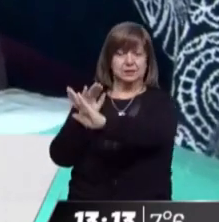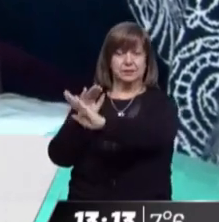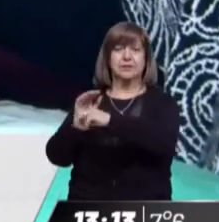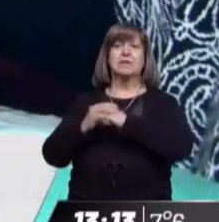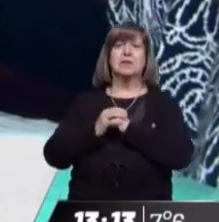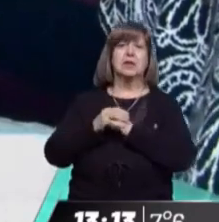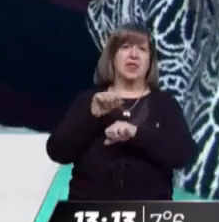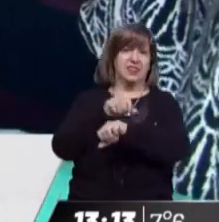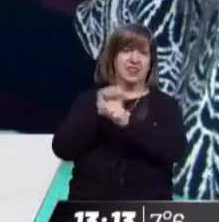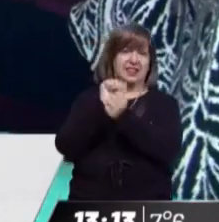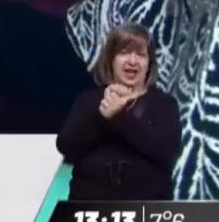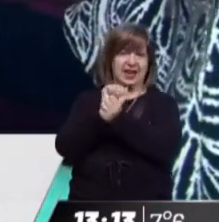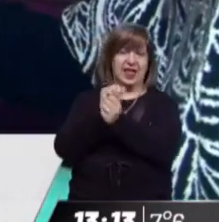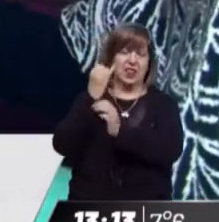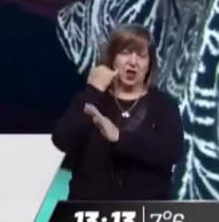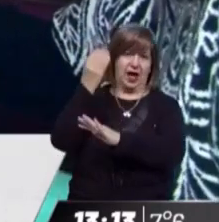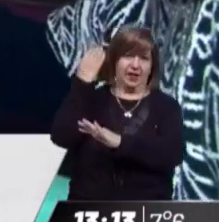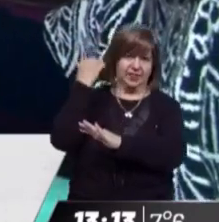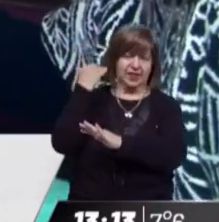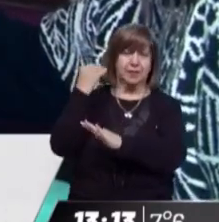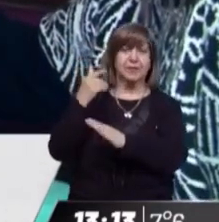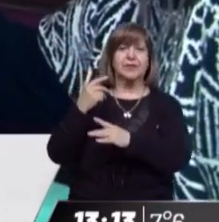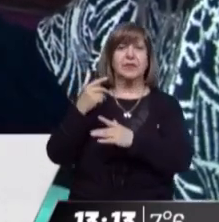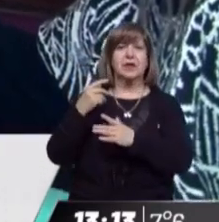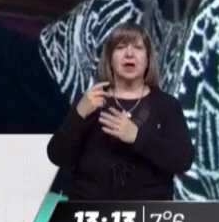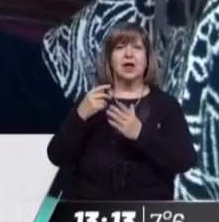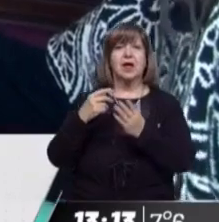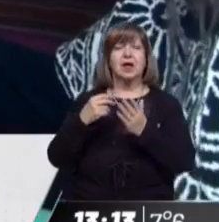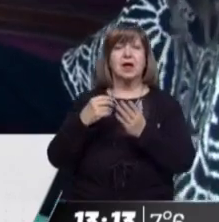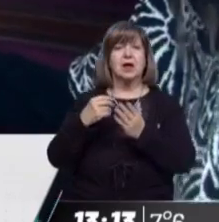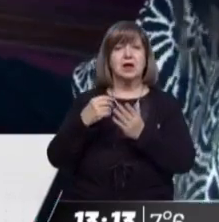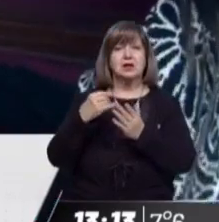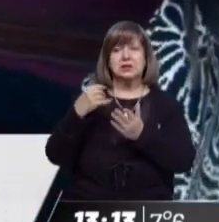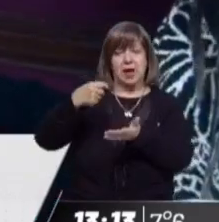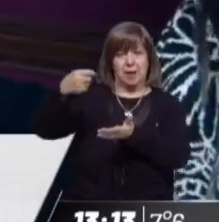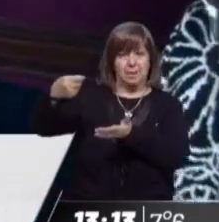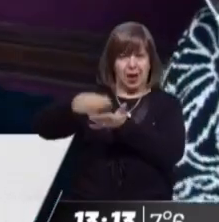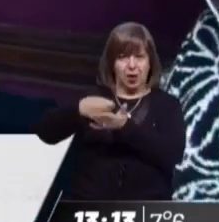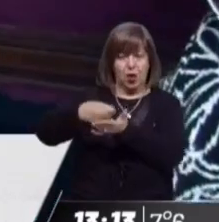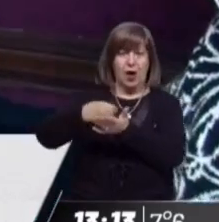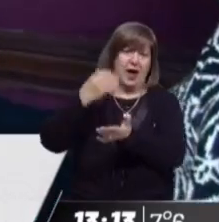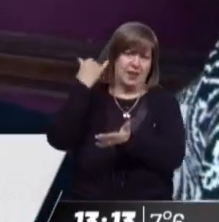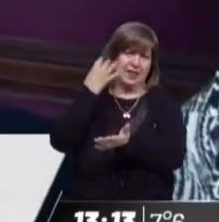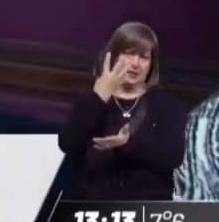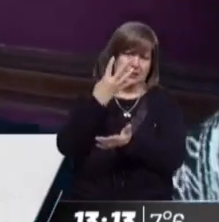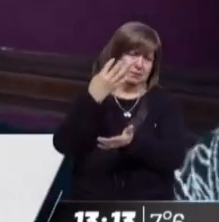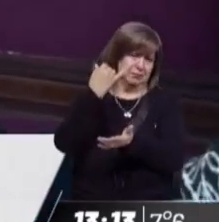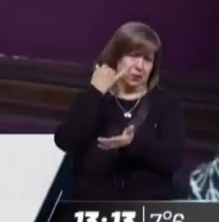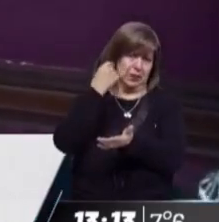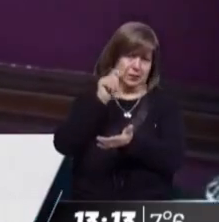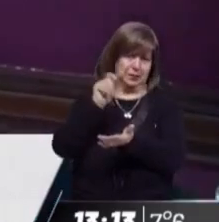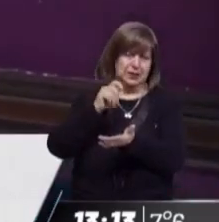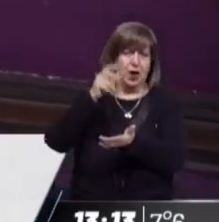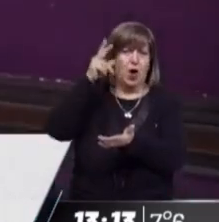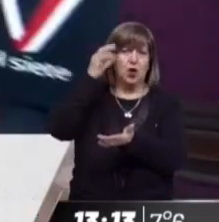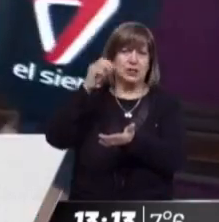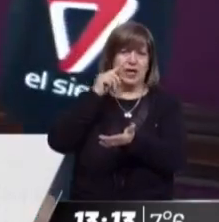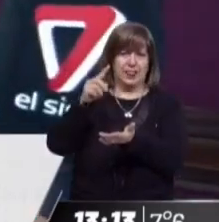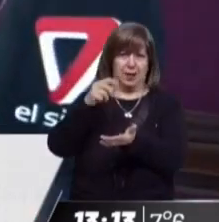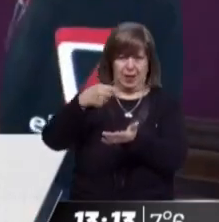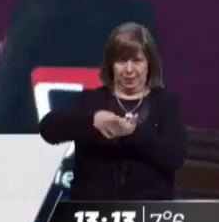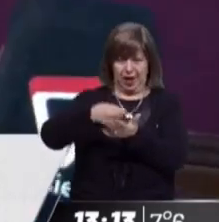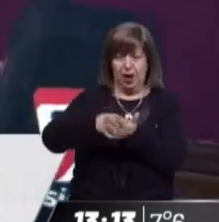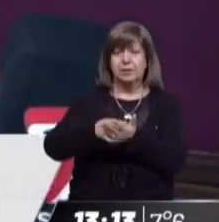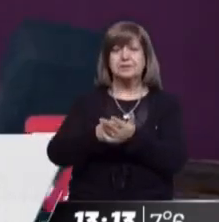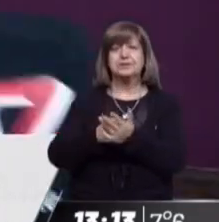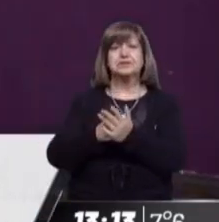brolo le da la le da la fianza con 80.000 pes qué es lo que vale mi vida en el medio